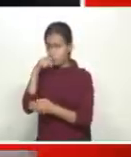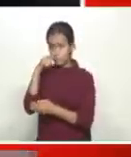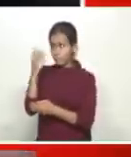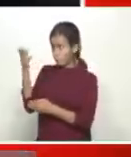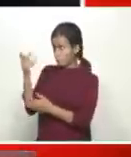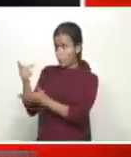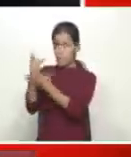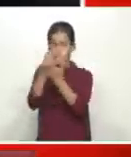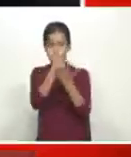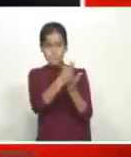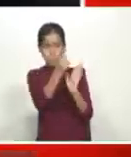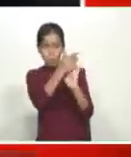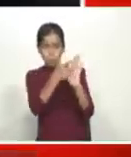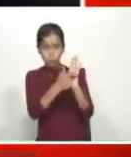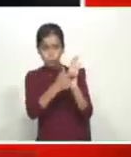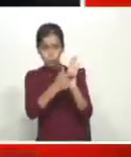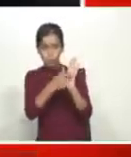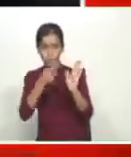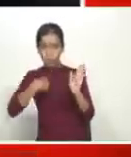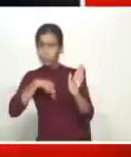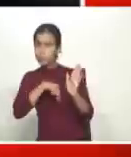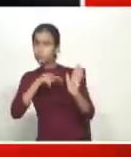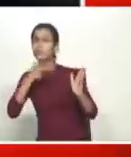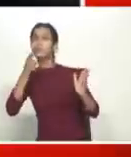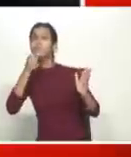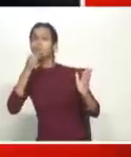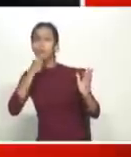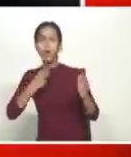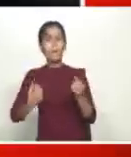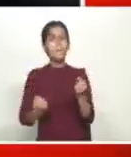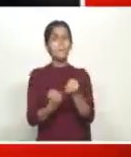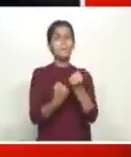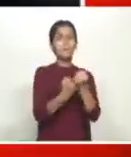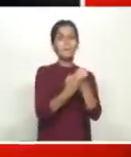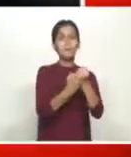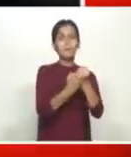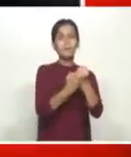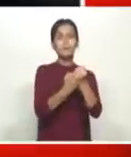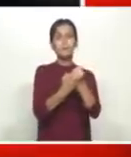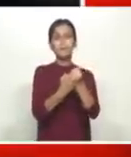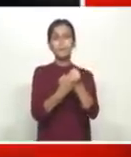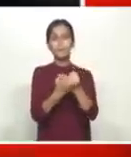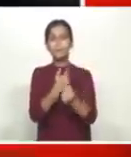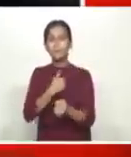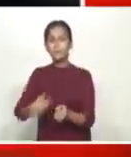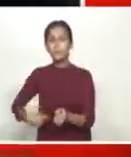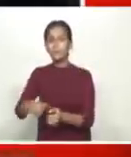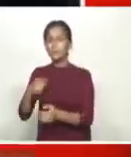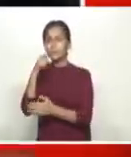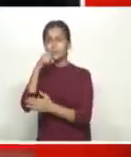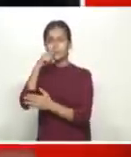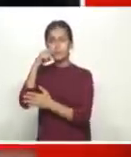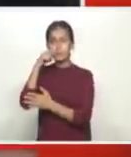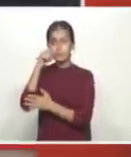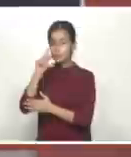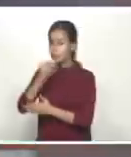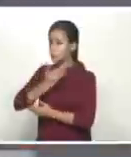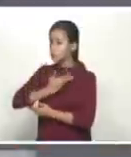puede aprobar. Entonces, ¿quién tiene el poder? No lo tiene ella. Xiomara no tiene